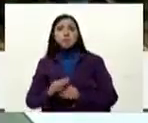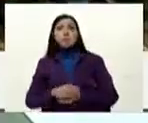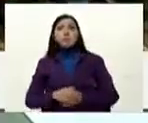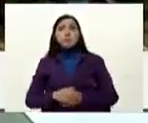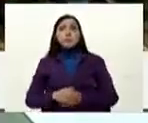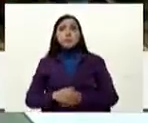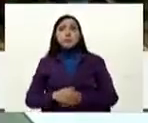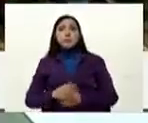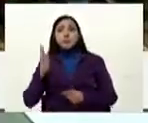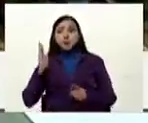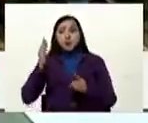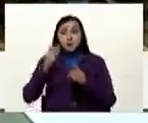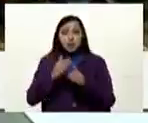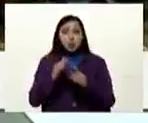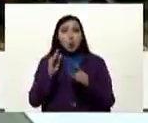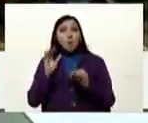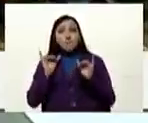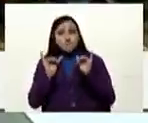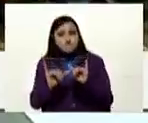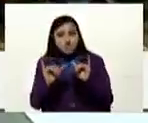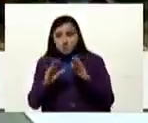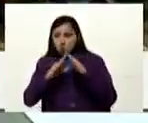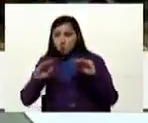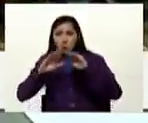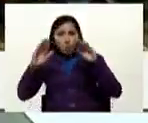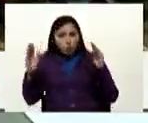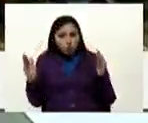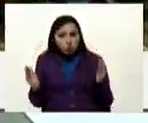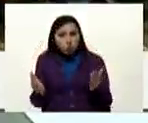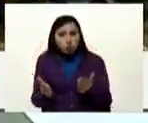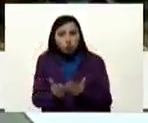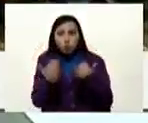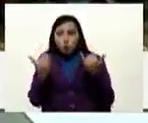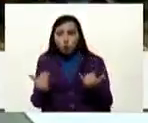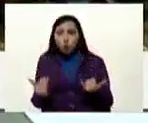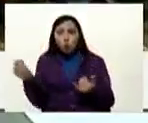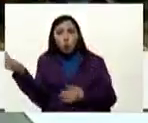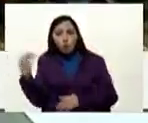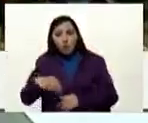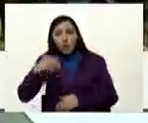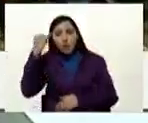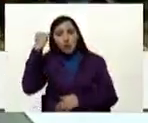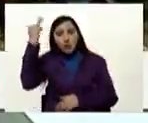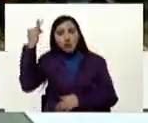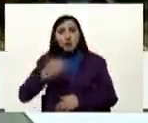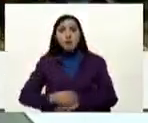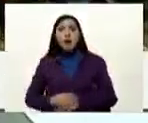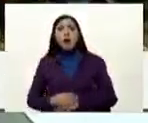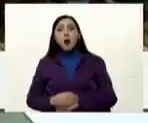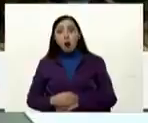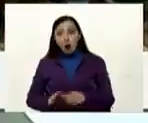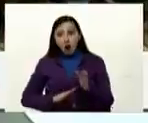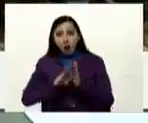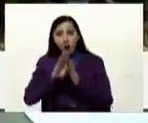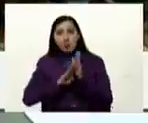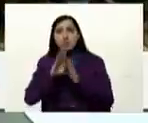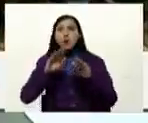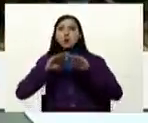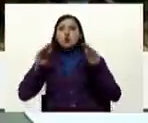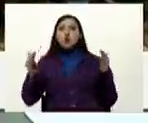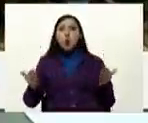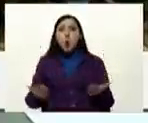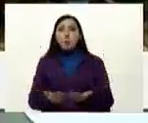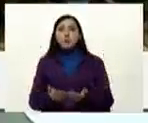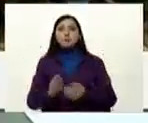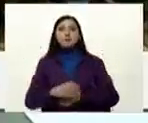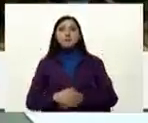de destino común para toda la humanidad, ahora ha sumado la Iniciativa del Desarrollo Global.